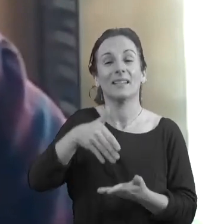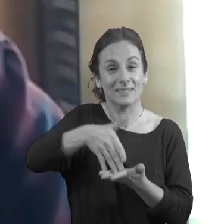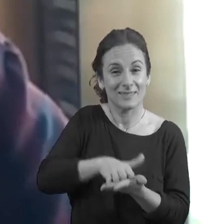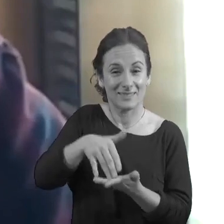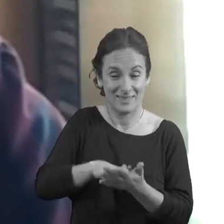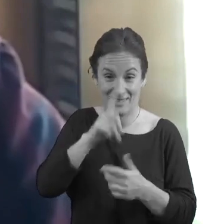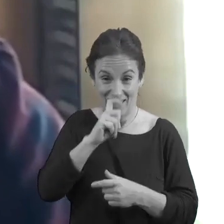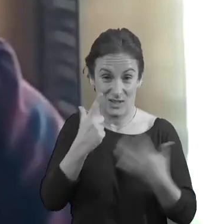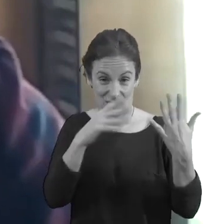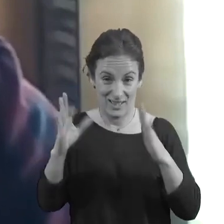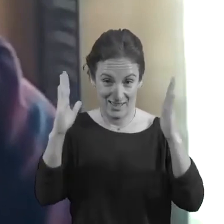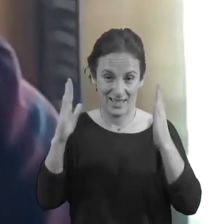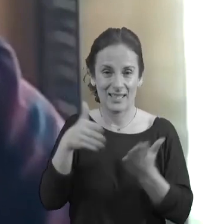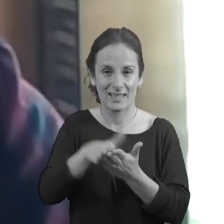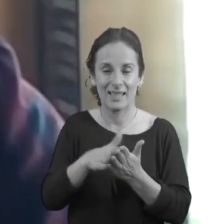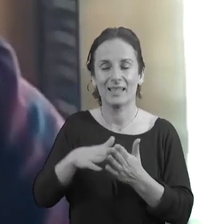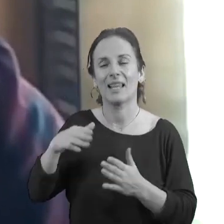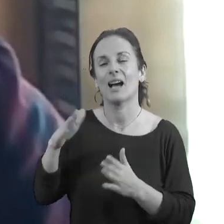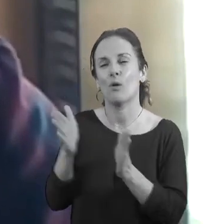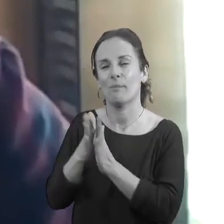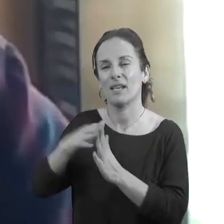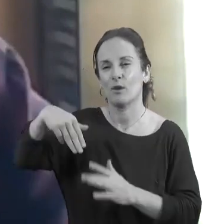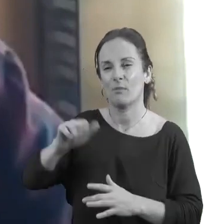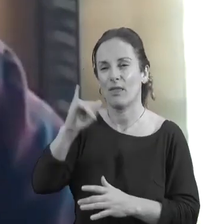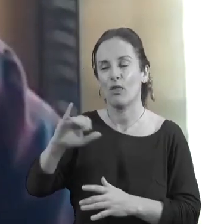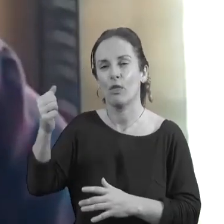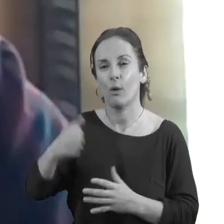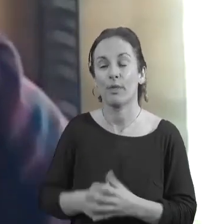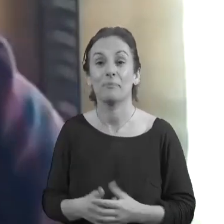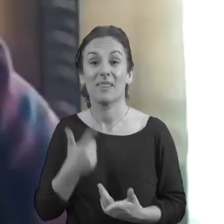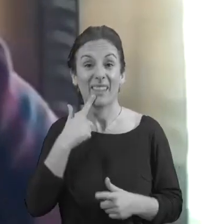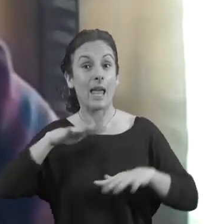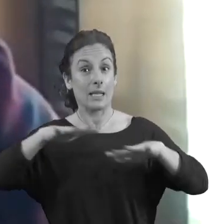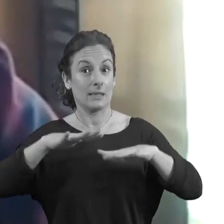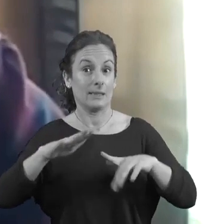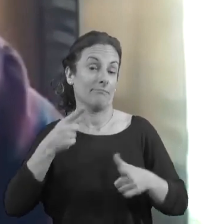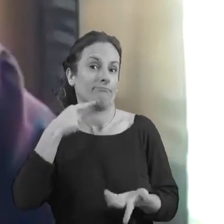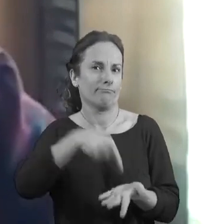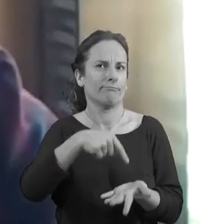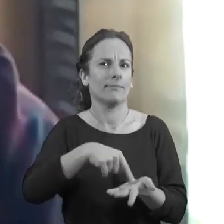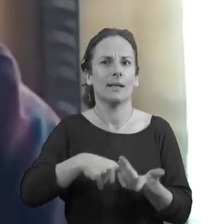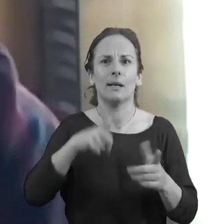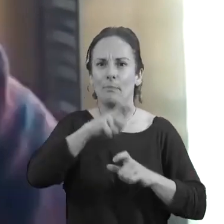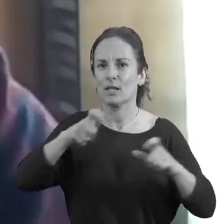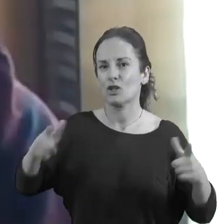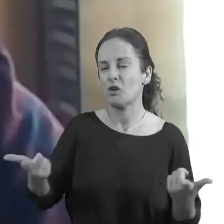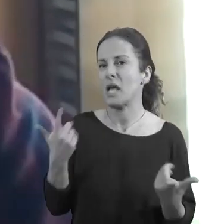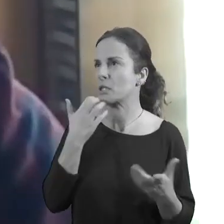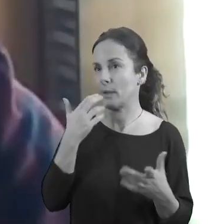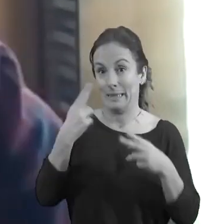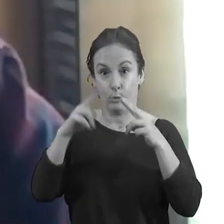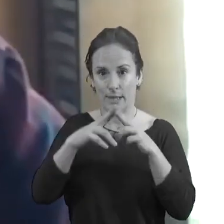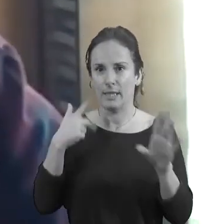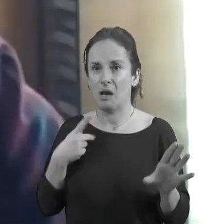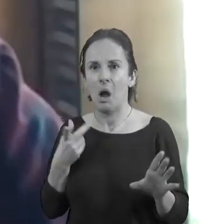que los activismos eran siempre algo que se daba en los grupos políticos. Y decíamos, mira, había gente que no era activista o que no estaba en grupos políticos y